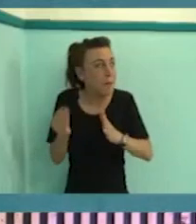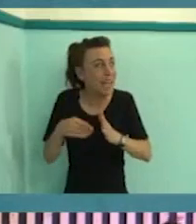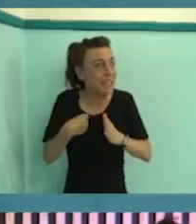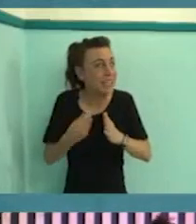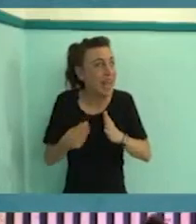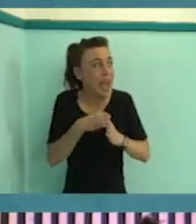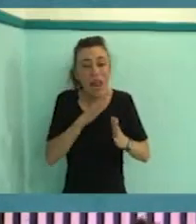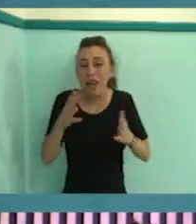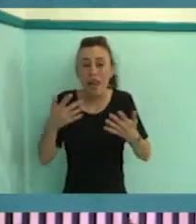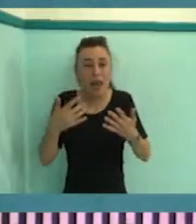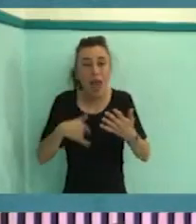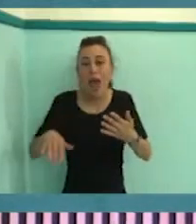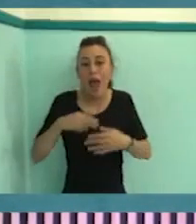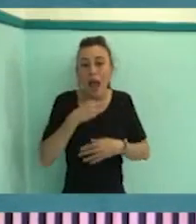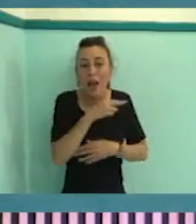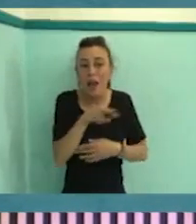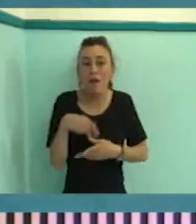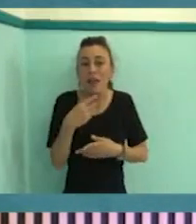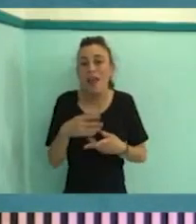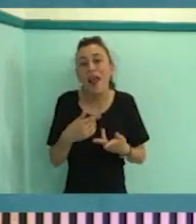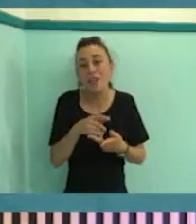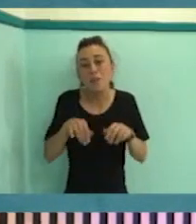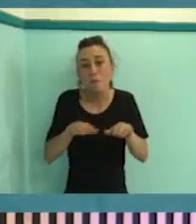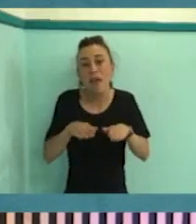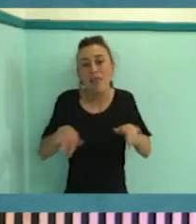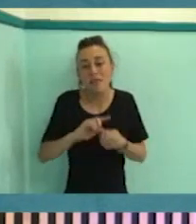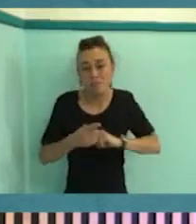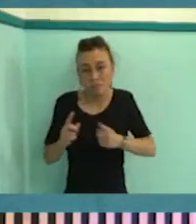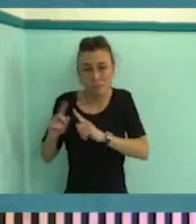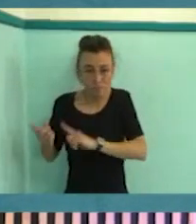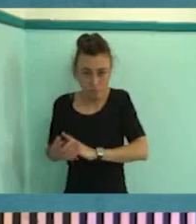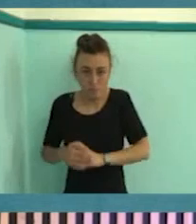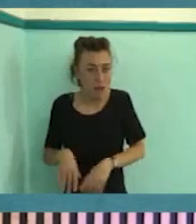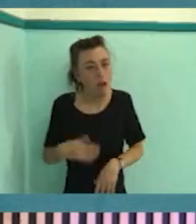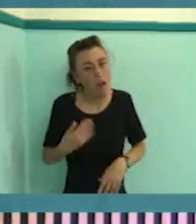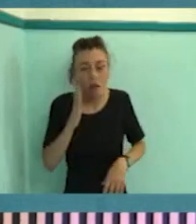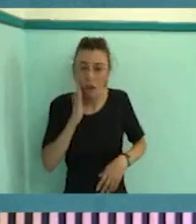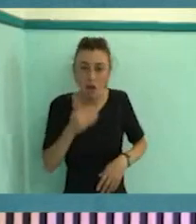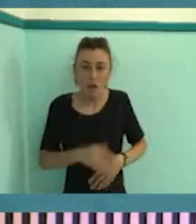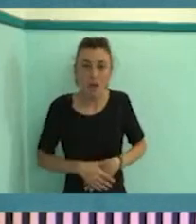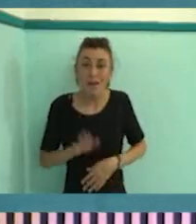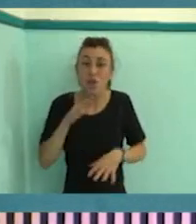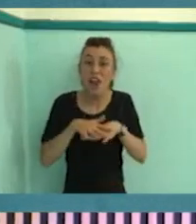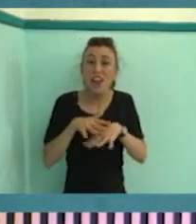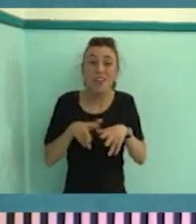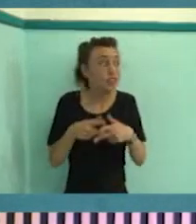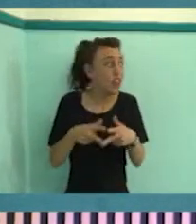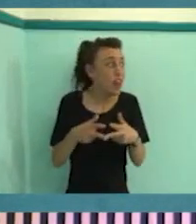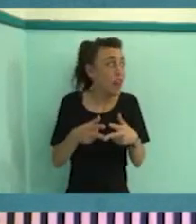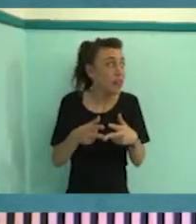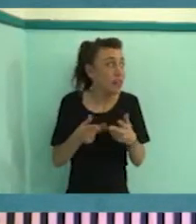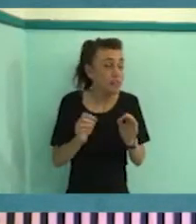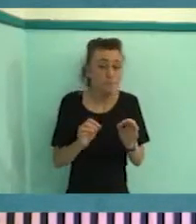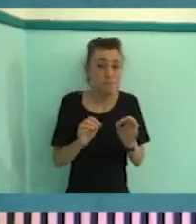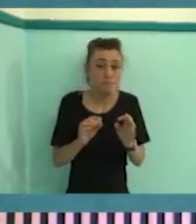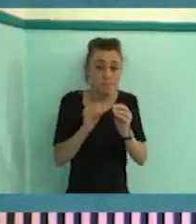Papo es que no pueden parar de tener un Papo enorme esto a ver Esto fue una gran estrategia porque claro ellos hicieron esto nosotros nos volvimos locas y